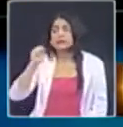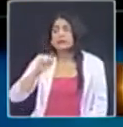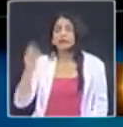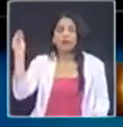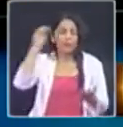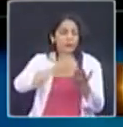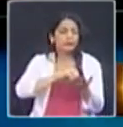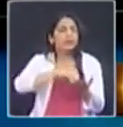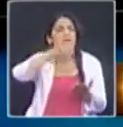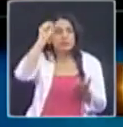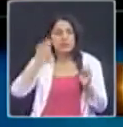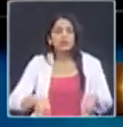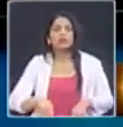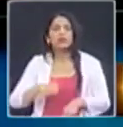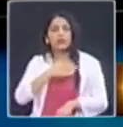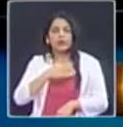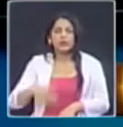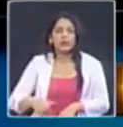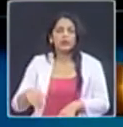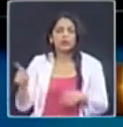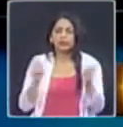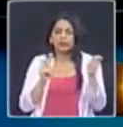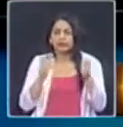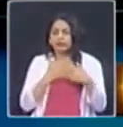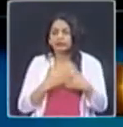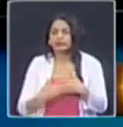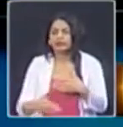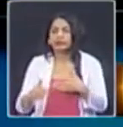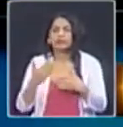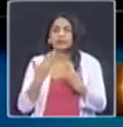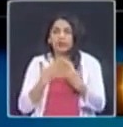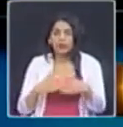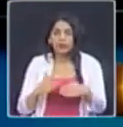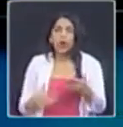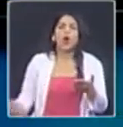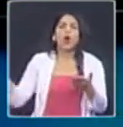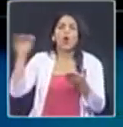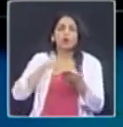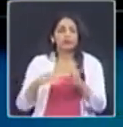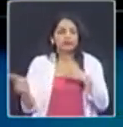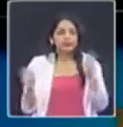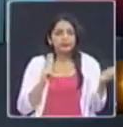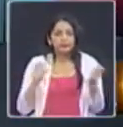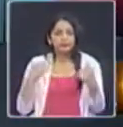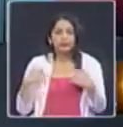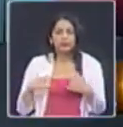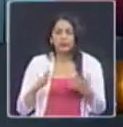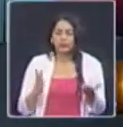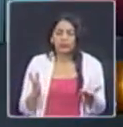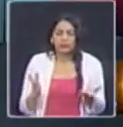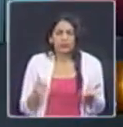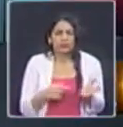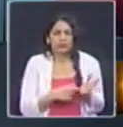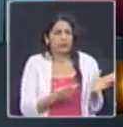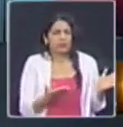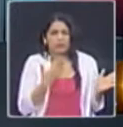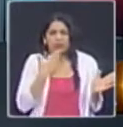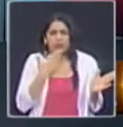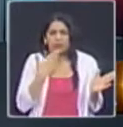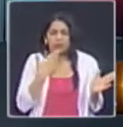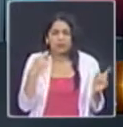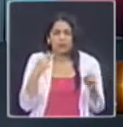broma de mal gusto que además fue conectada por la corte constitucional a través de una sentencia que realmente causa hilaridad